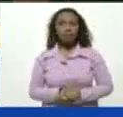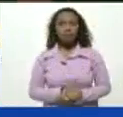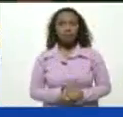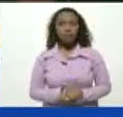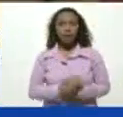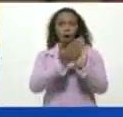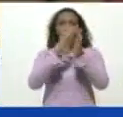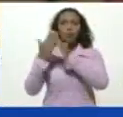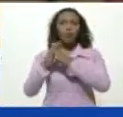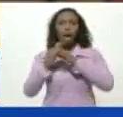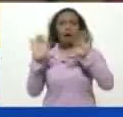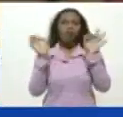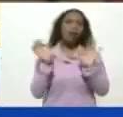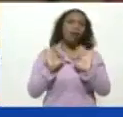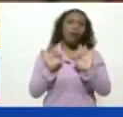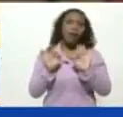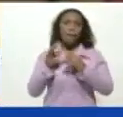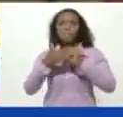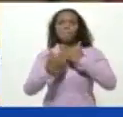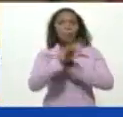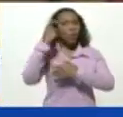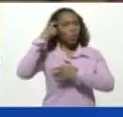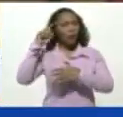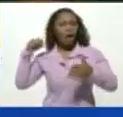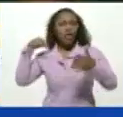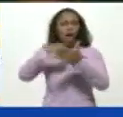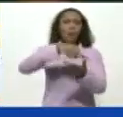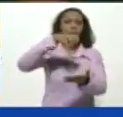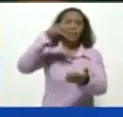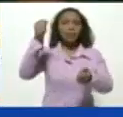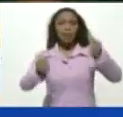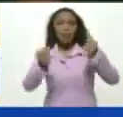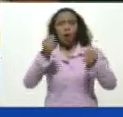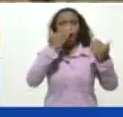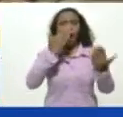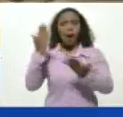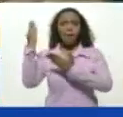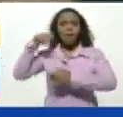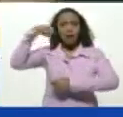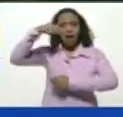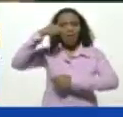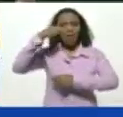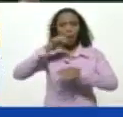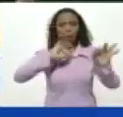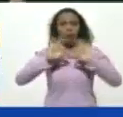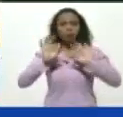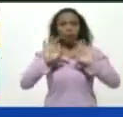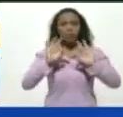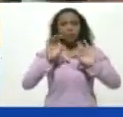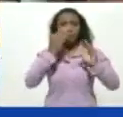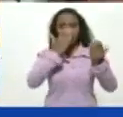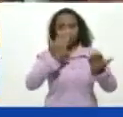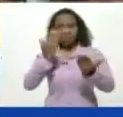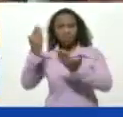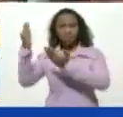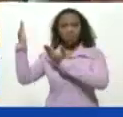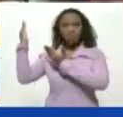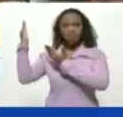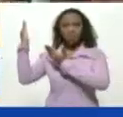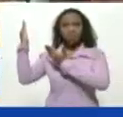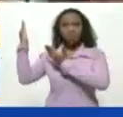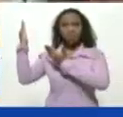¿Comuna o nada? Vamos a recordar el golpe de timón con este video preparado por el equipo de prensa, ¿verdad? Adelante, golpe